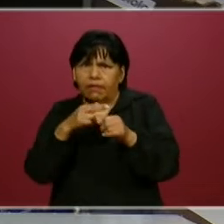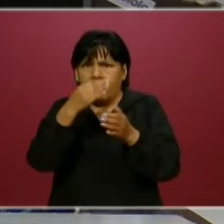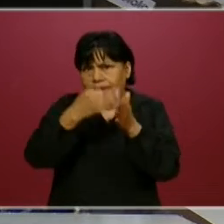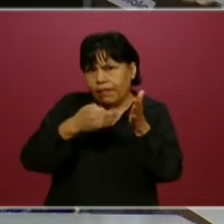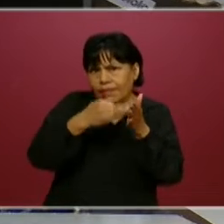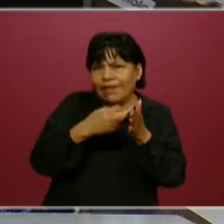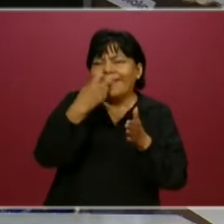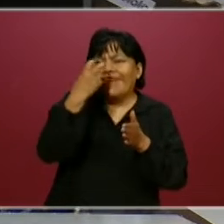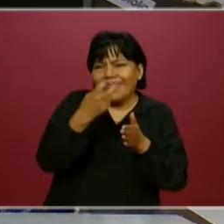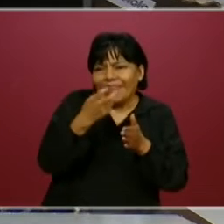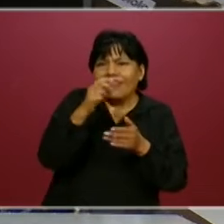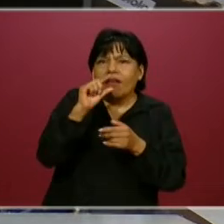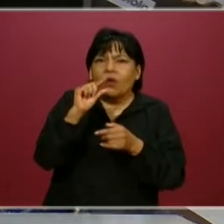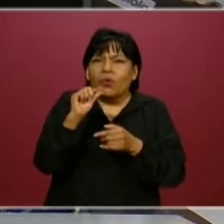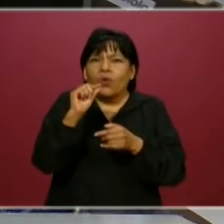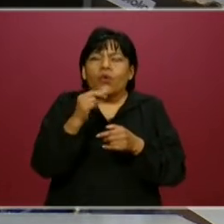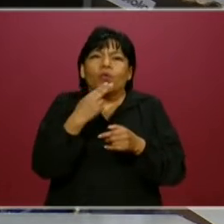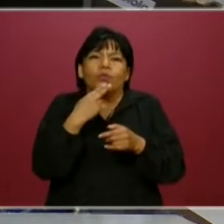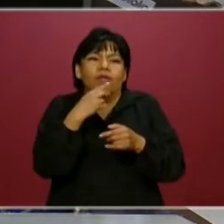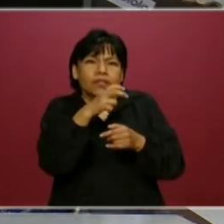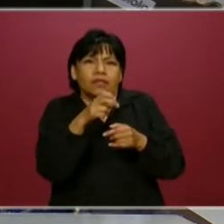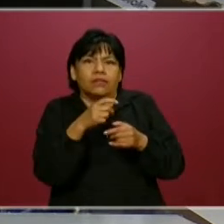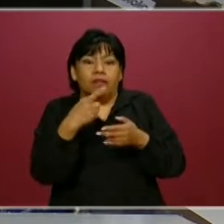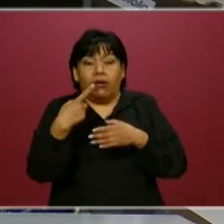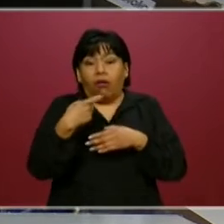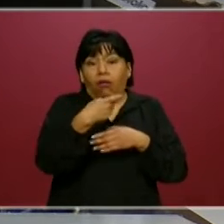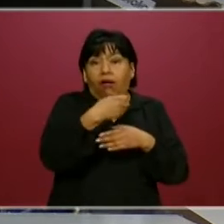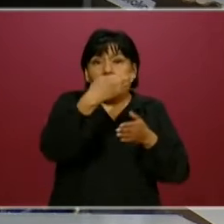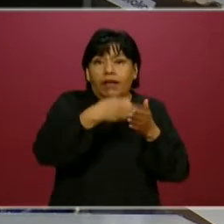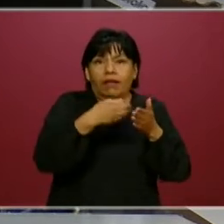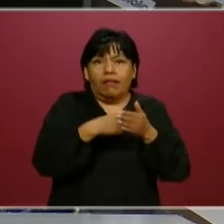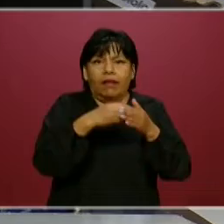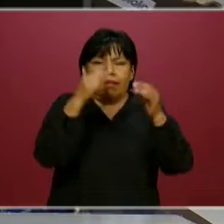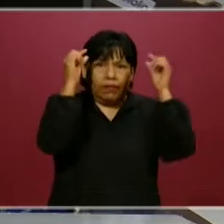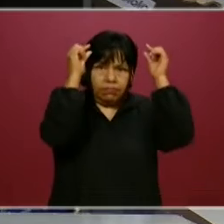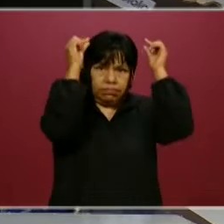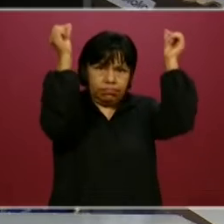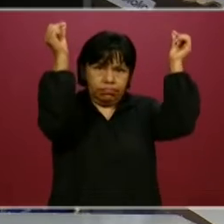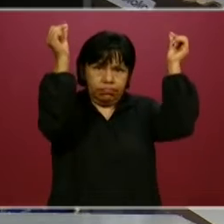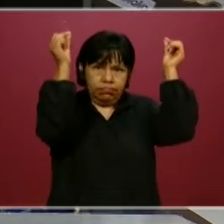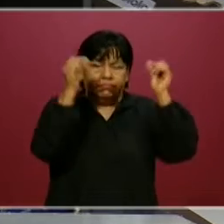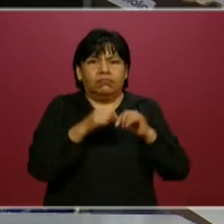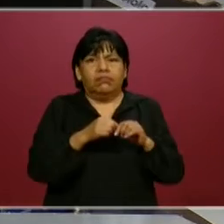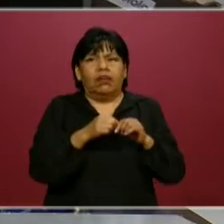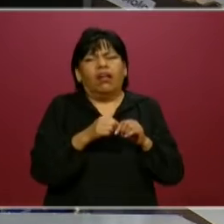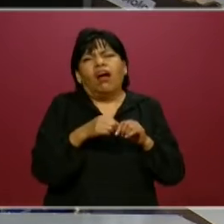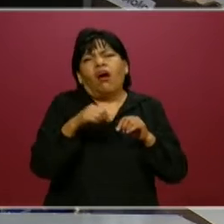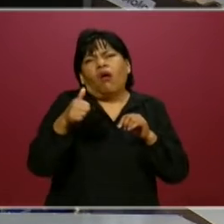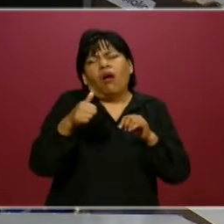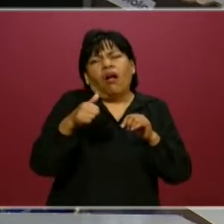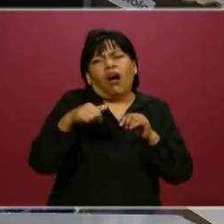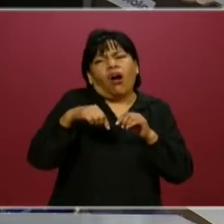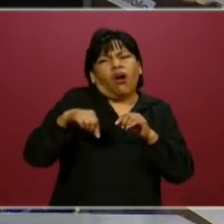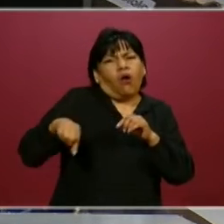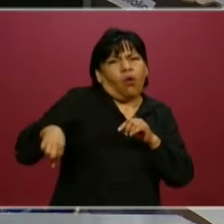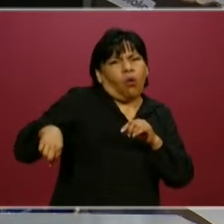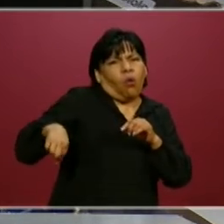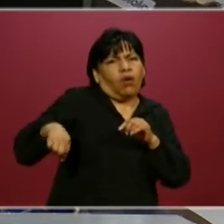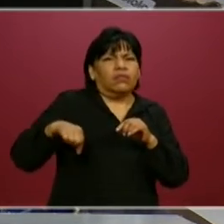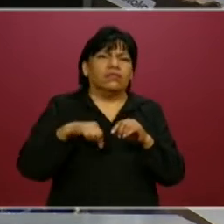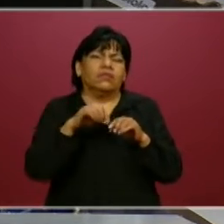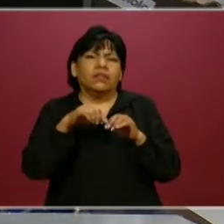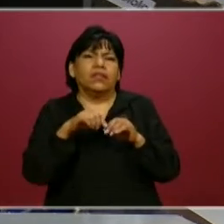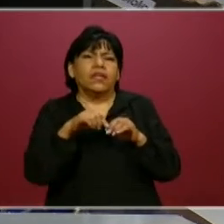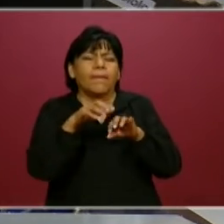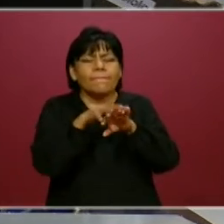en este caso a nuestro gusano le faltan antenas colita y patitas vamos colocárselos